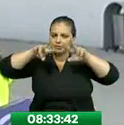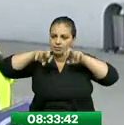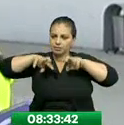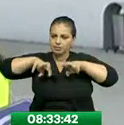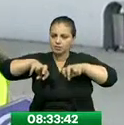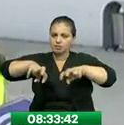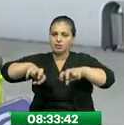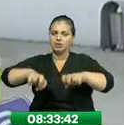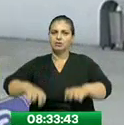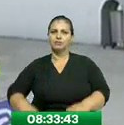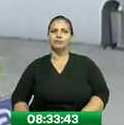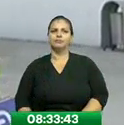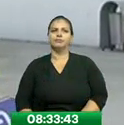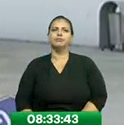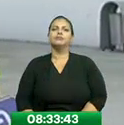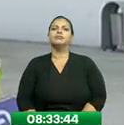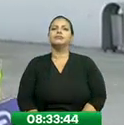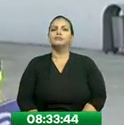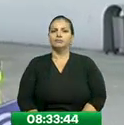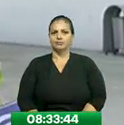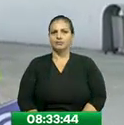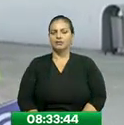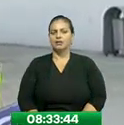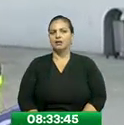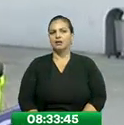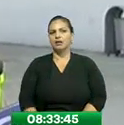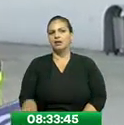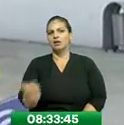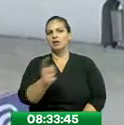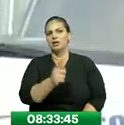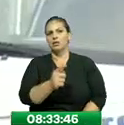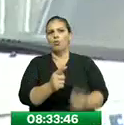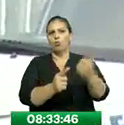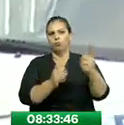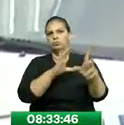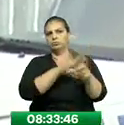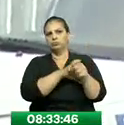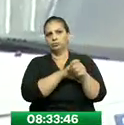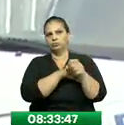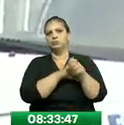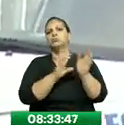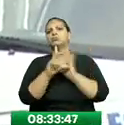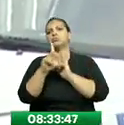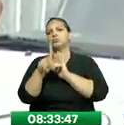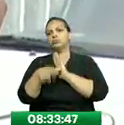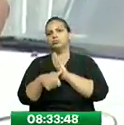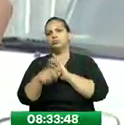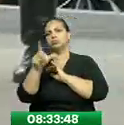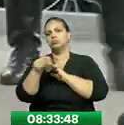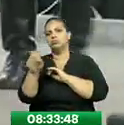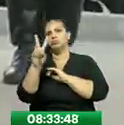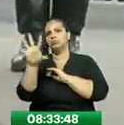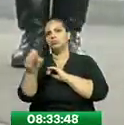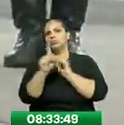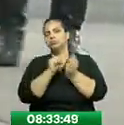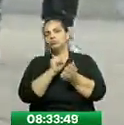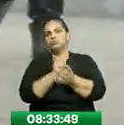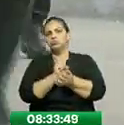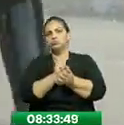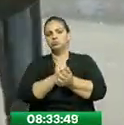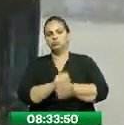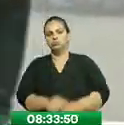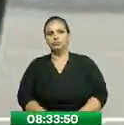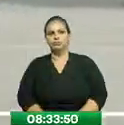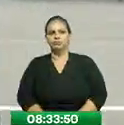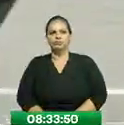se sabe y se aprende a dos personas más. Sin embargo, dentro de las investigaciones hubo algo que dieron a